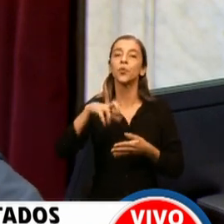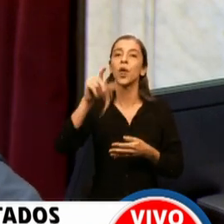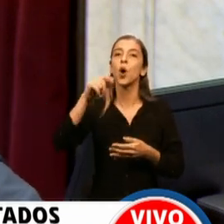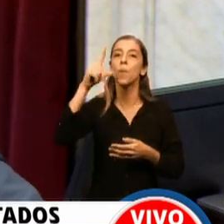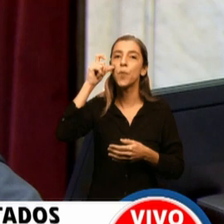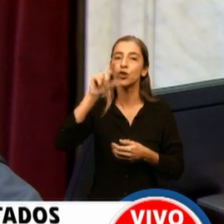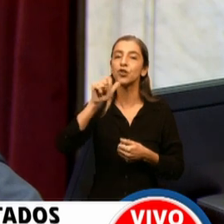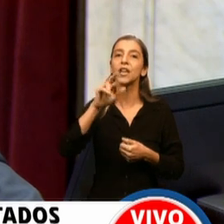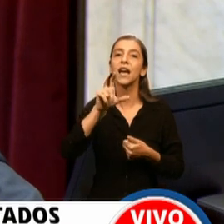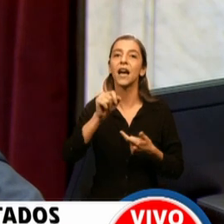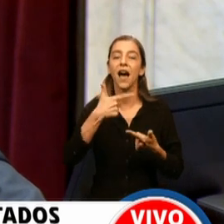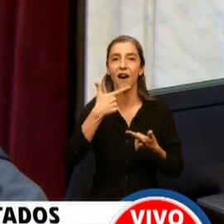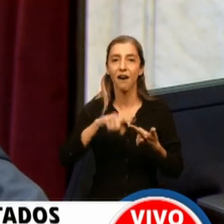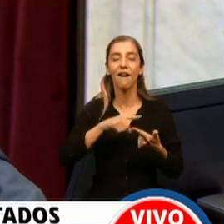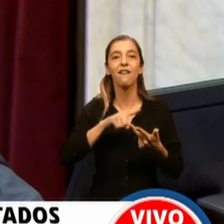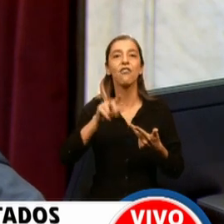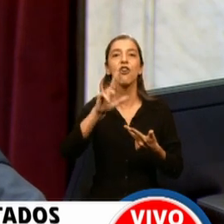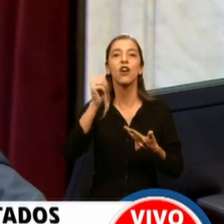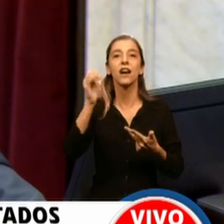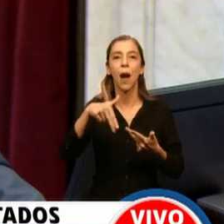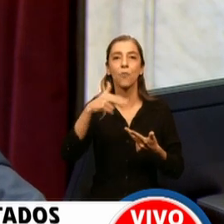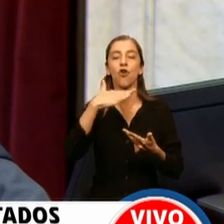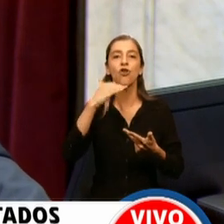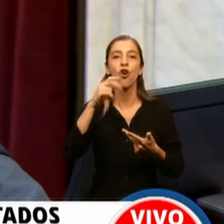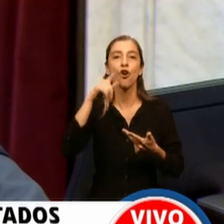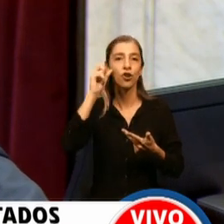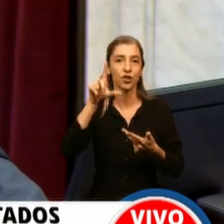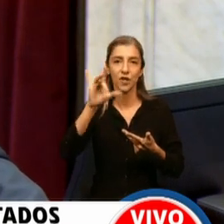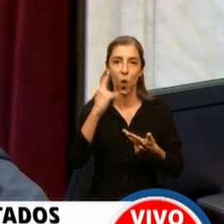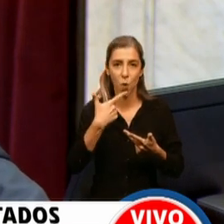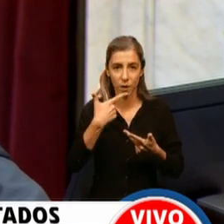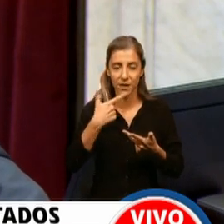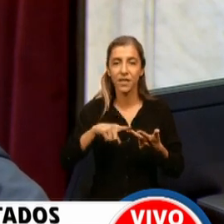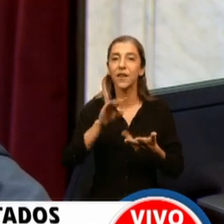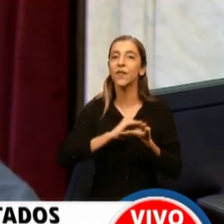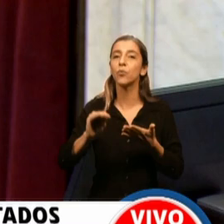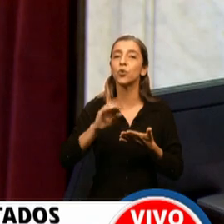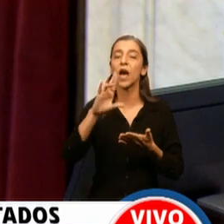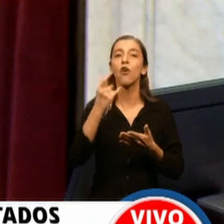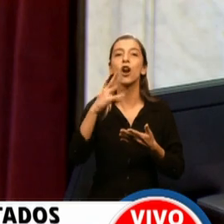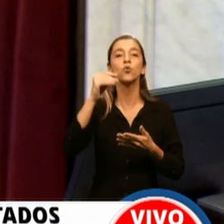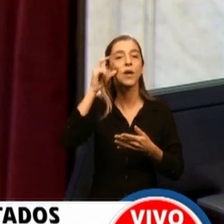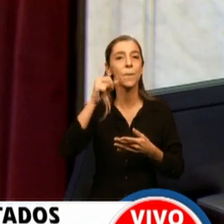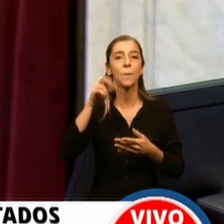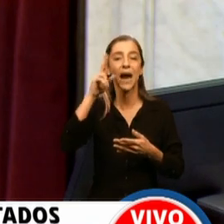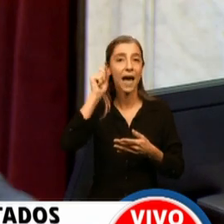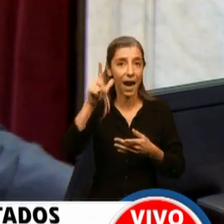carlos ibrahim diputado ramón josé luís diputado rauschenberger